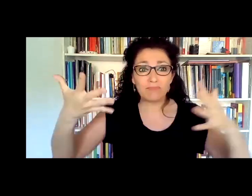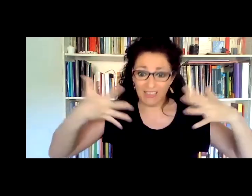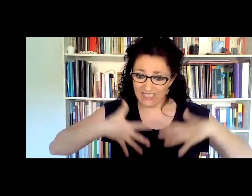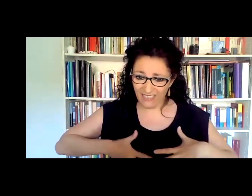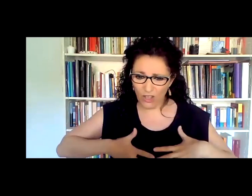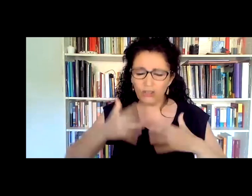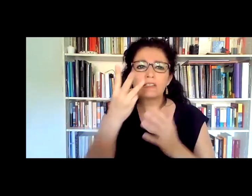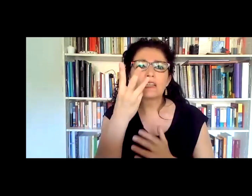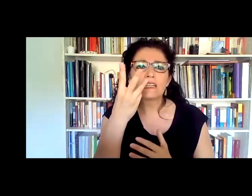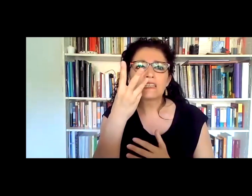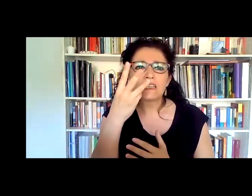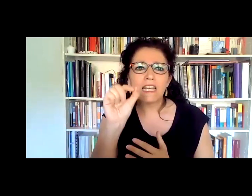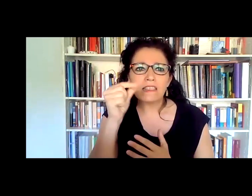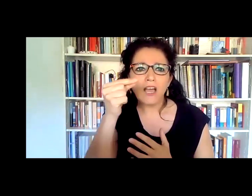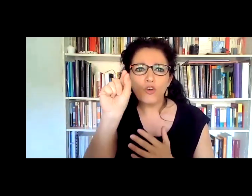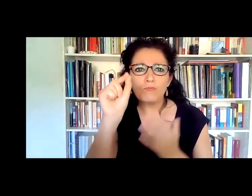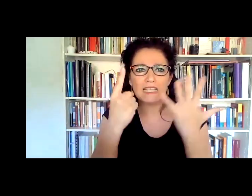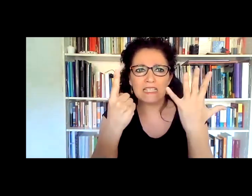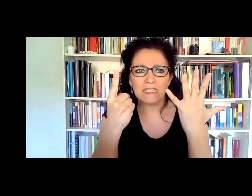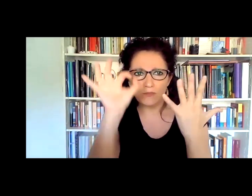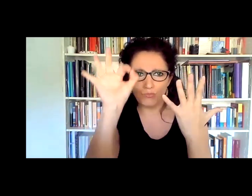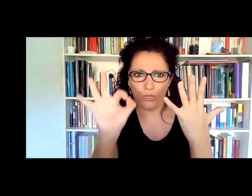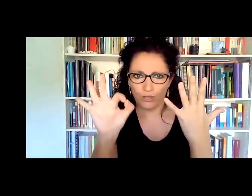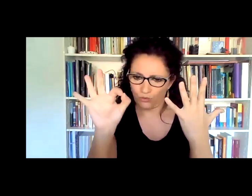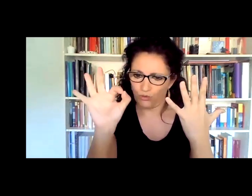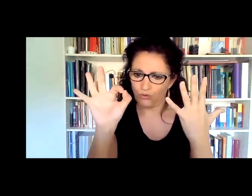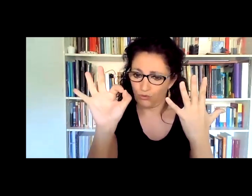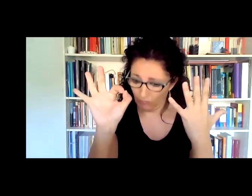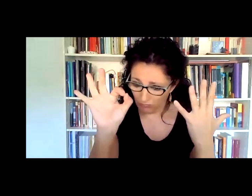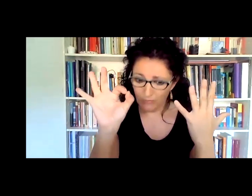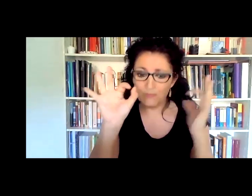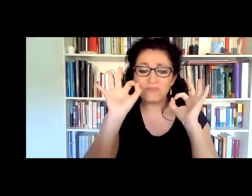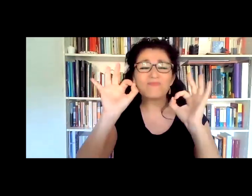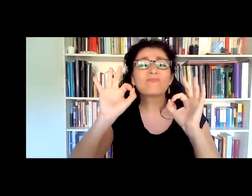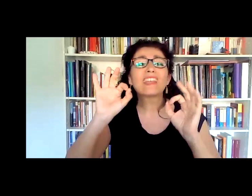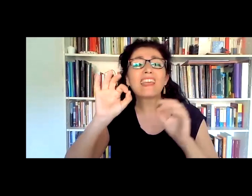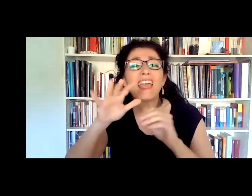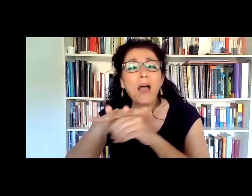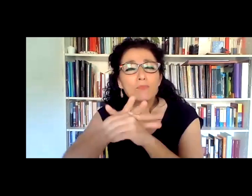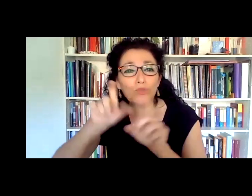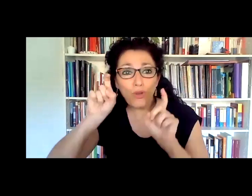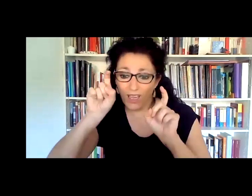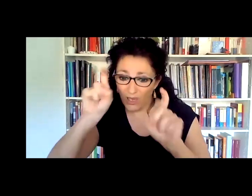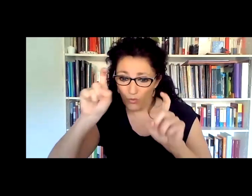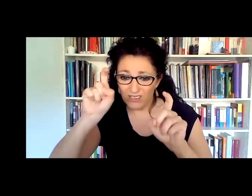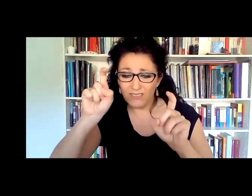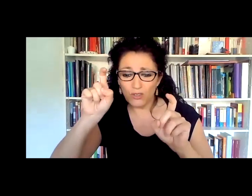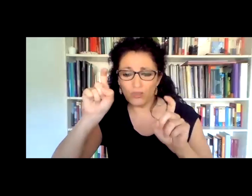educativo o el movimiento asociativo. En el ámbito familiar se recoge un 30,6% de personas que